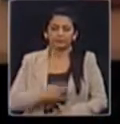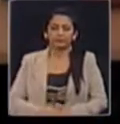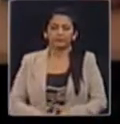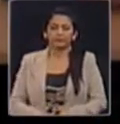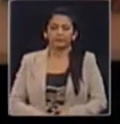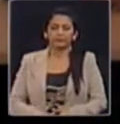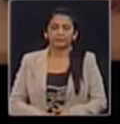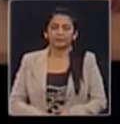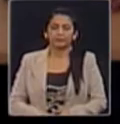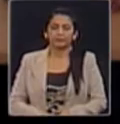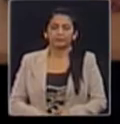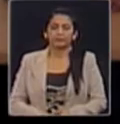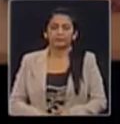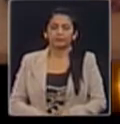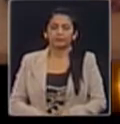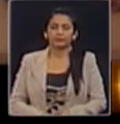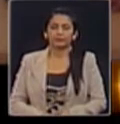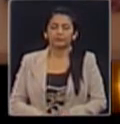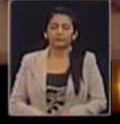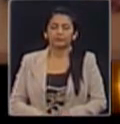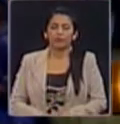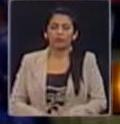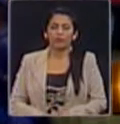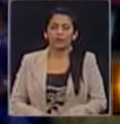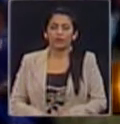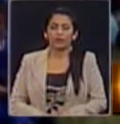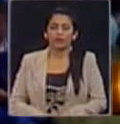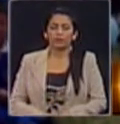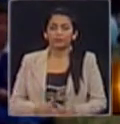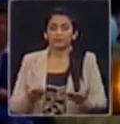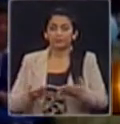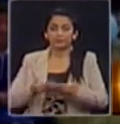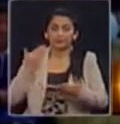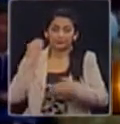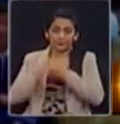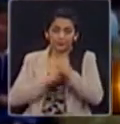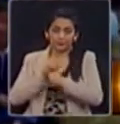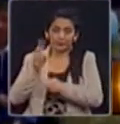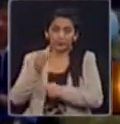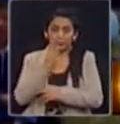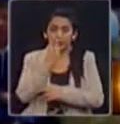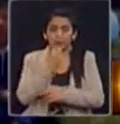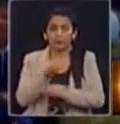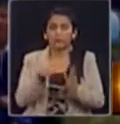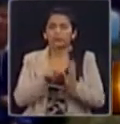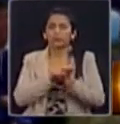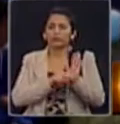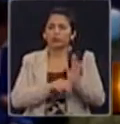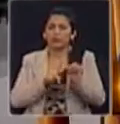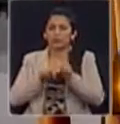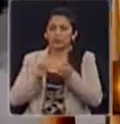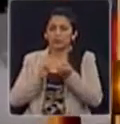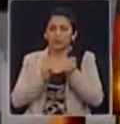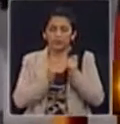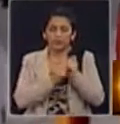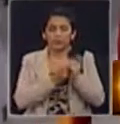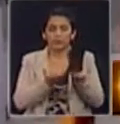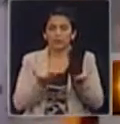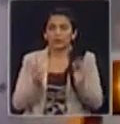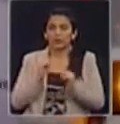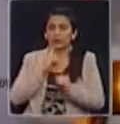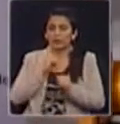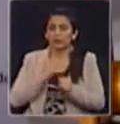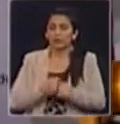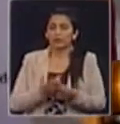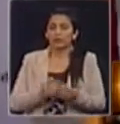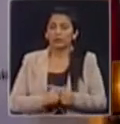Las reformas jurídicas que se aplicaron al Código de Ética vigente desde el 2012 eliminan todas las disposiciones que restringían el acceso público